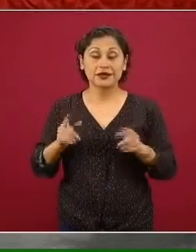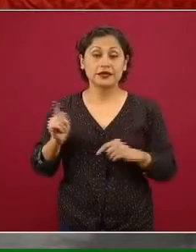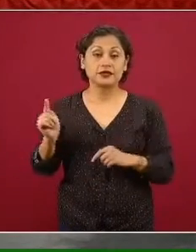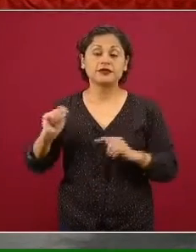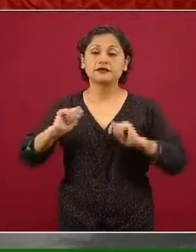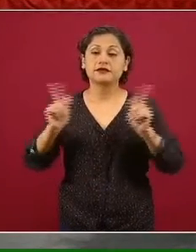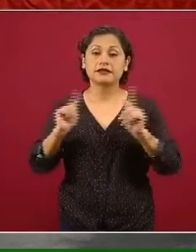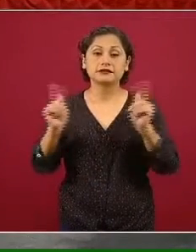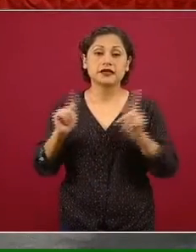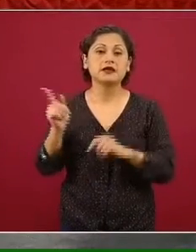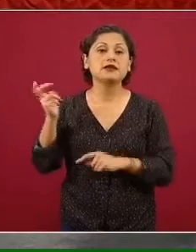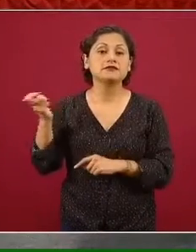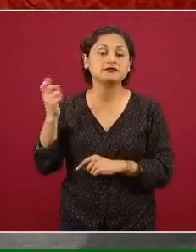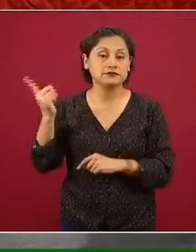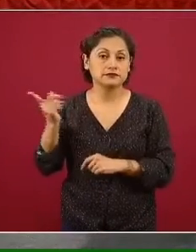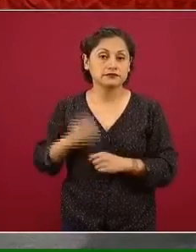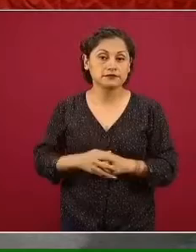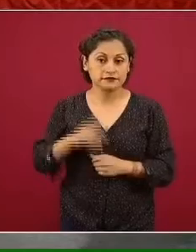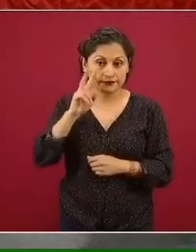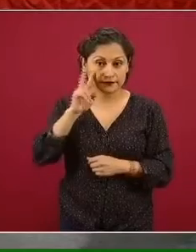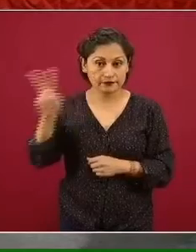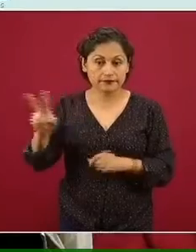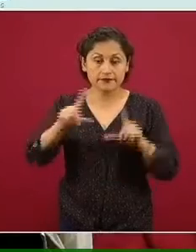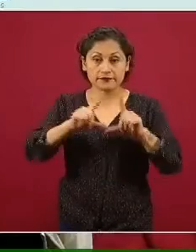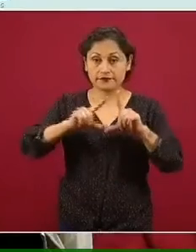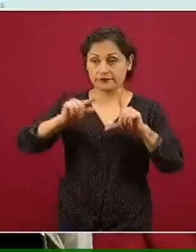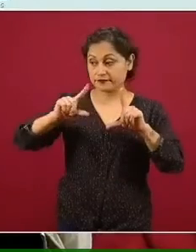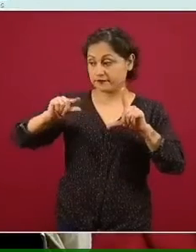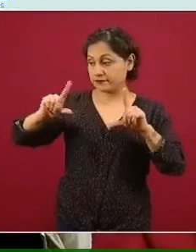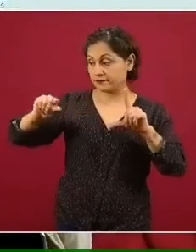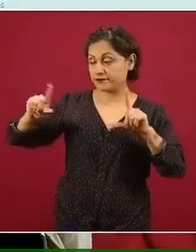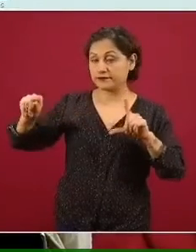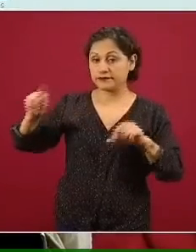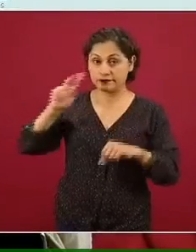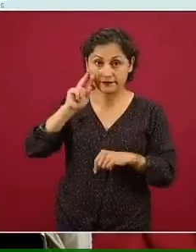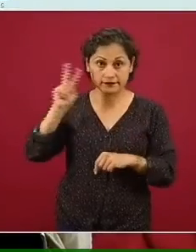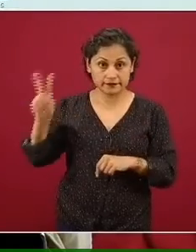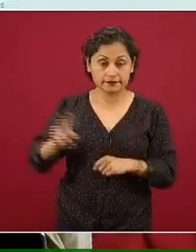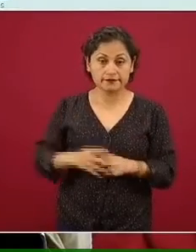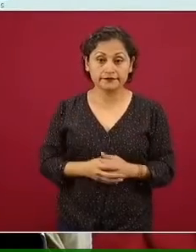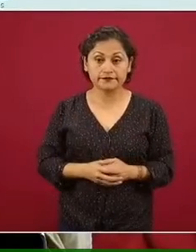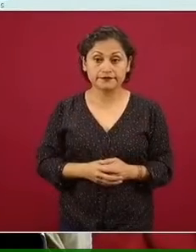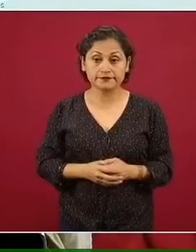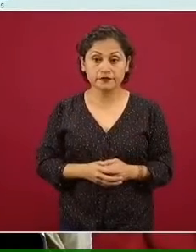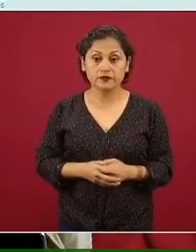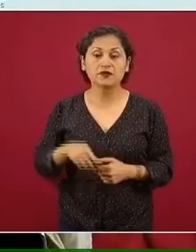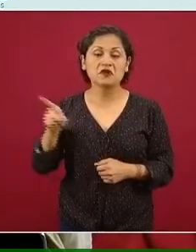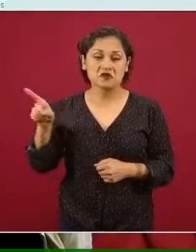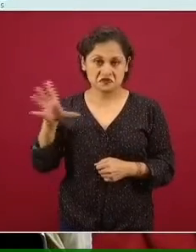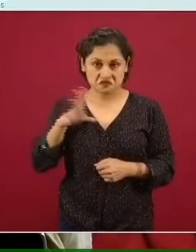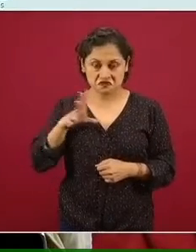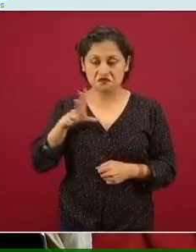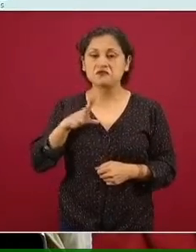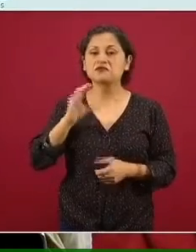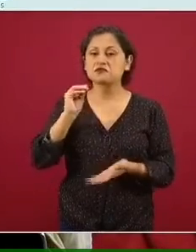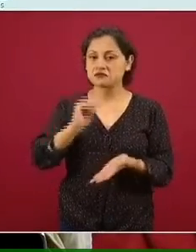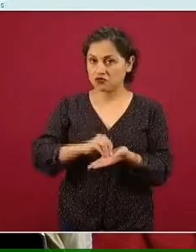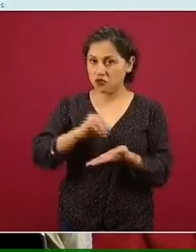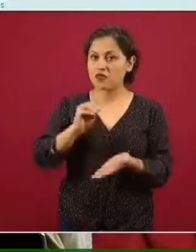curvas apiladas, en el completo número que ellas suman, aquí sí todavía se mantiene una